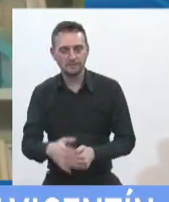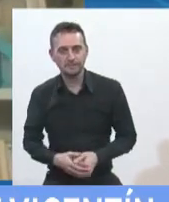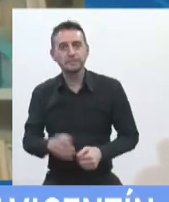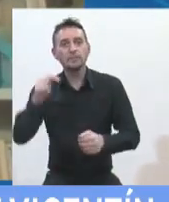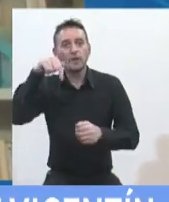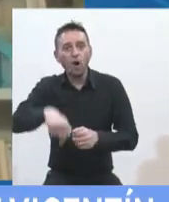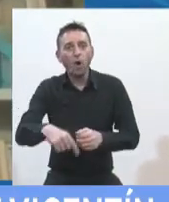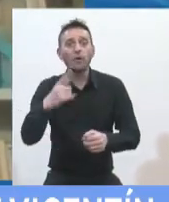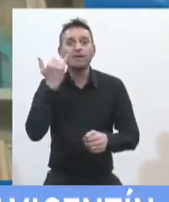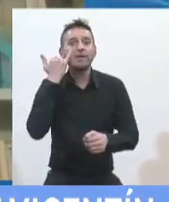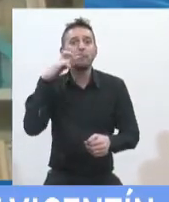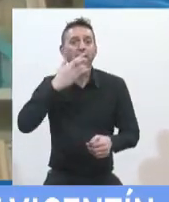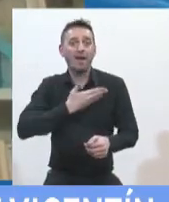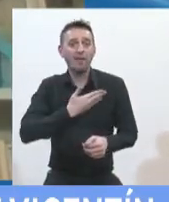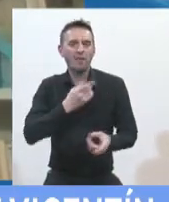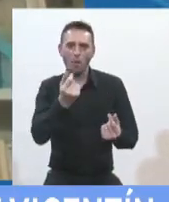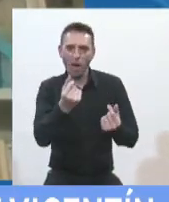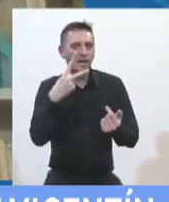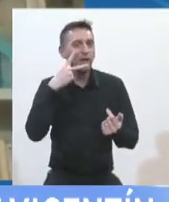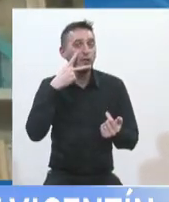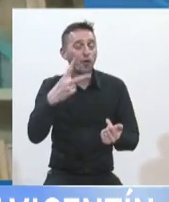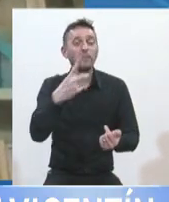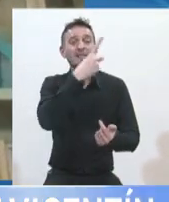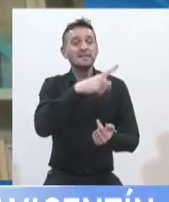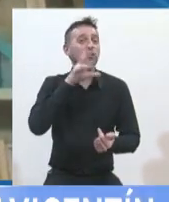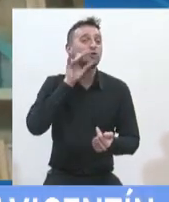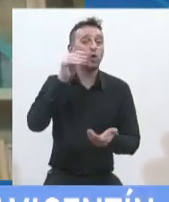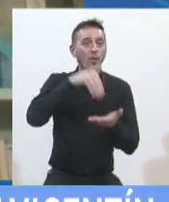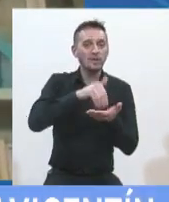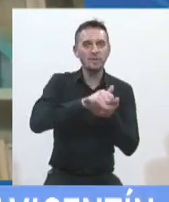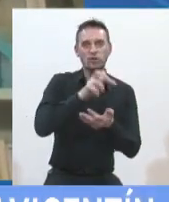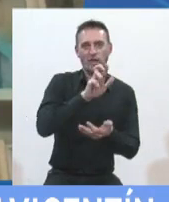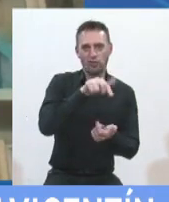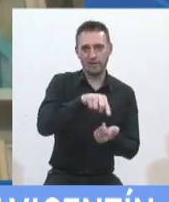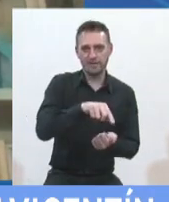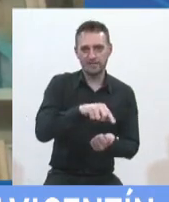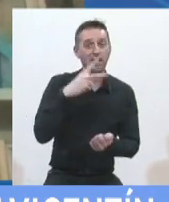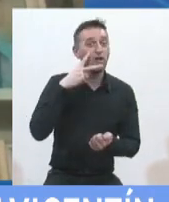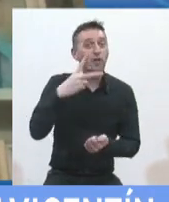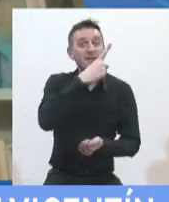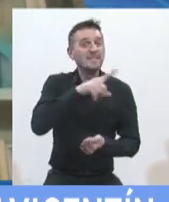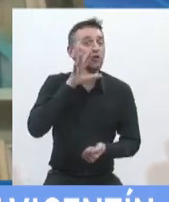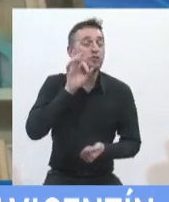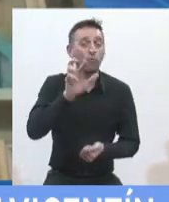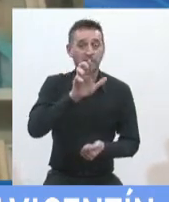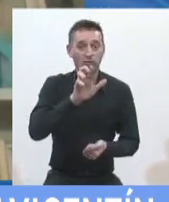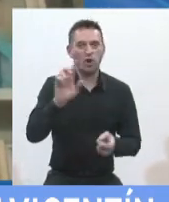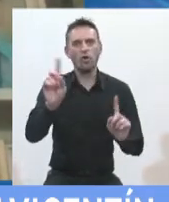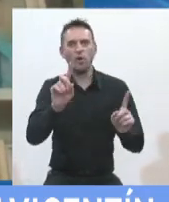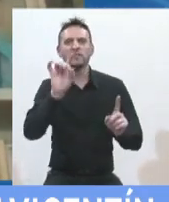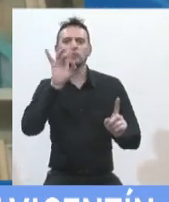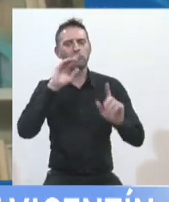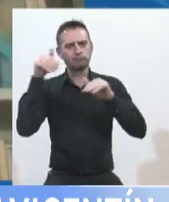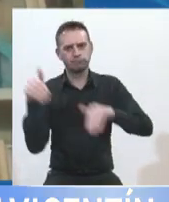hoy cuánto vale y pf vale 2 mil 150 millones de dólares 2.150 millones dólares y no es solamente